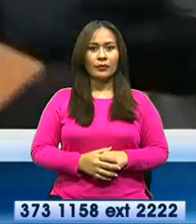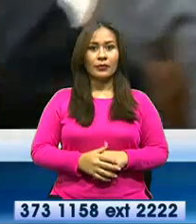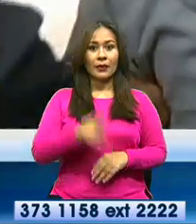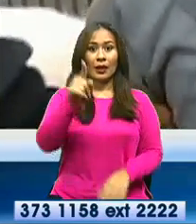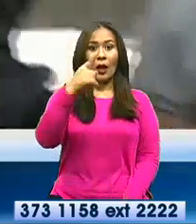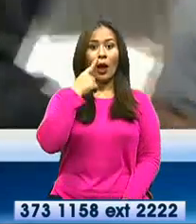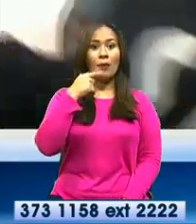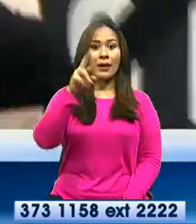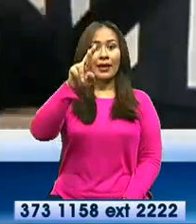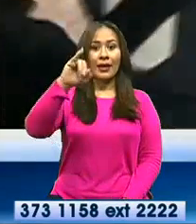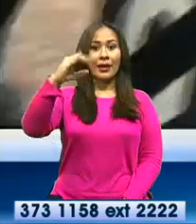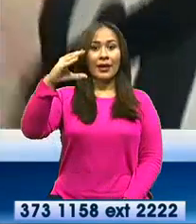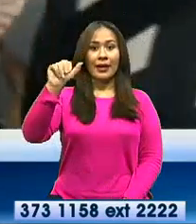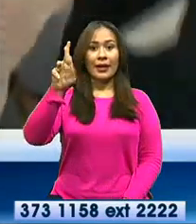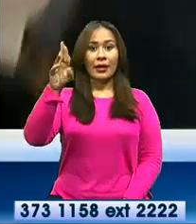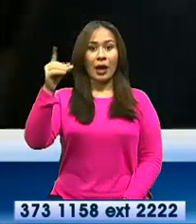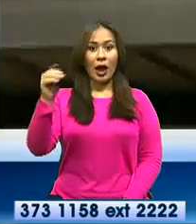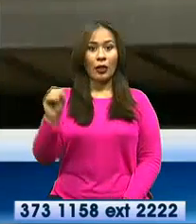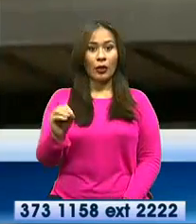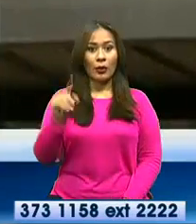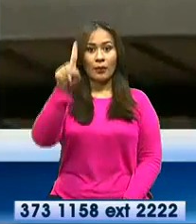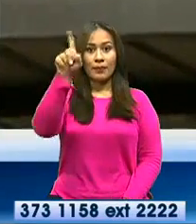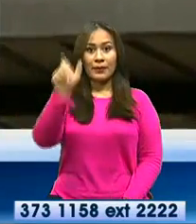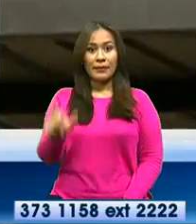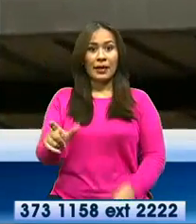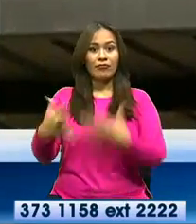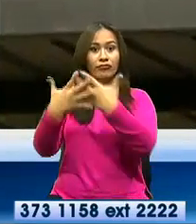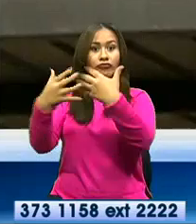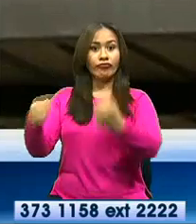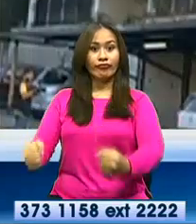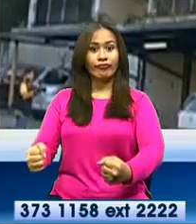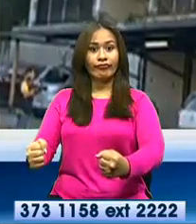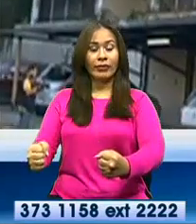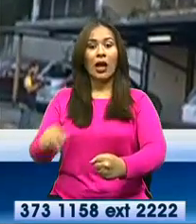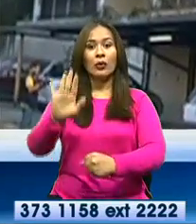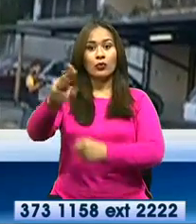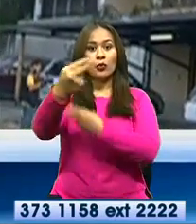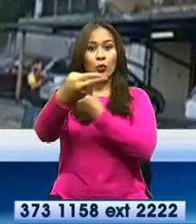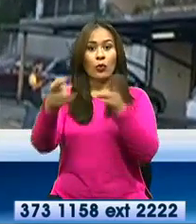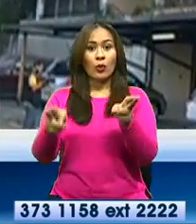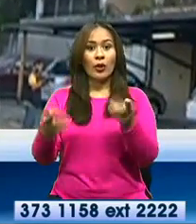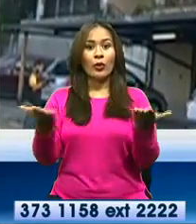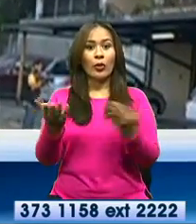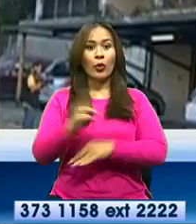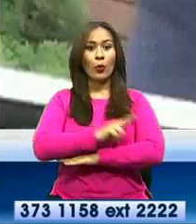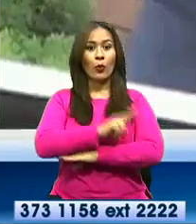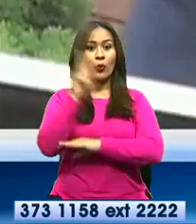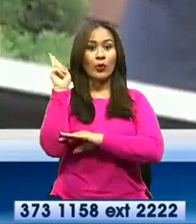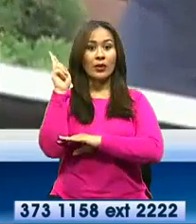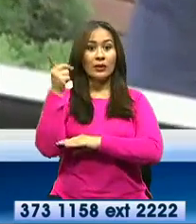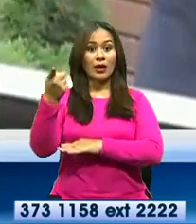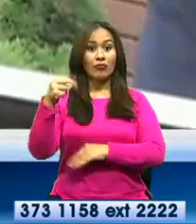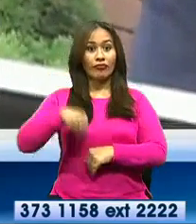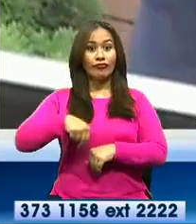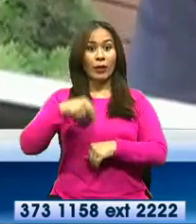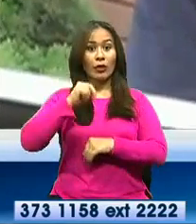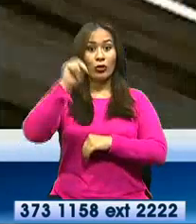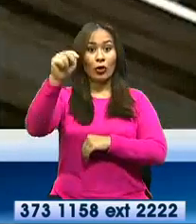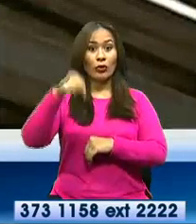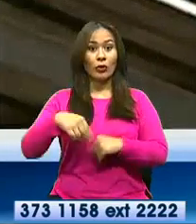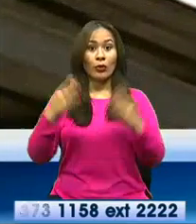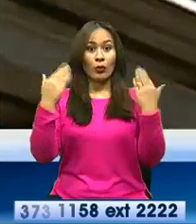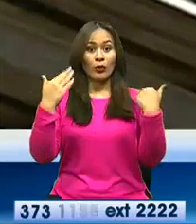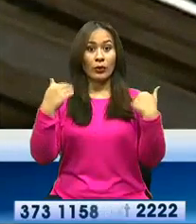Ricardo R. fue el primer detenido en Guayaquil, luego de que su departamento, ubicado en Urdesa, al norte de la ciudad, fuera allanado por